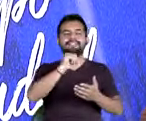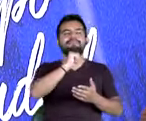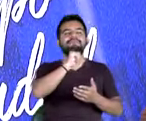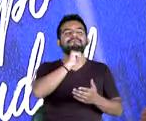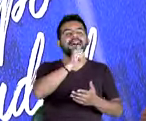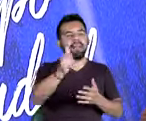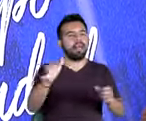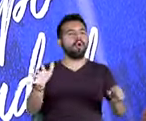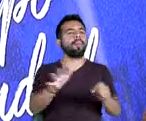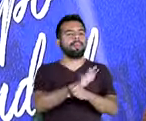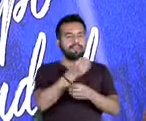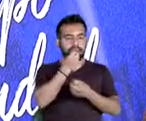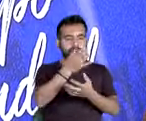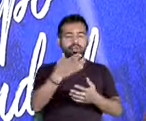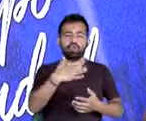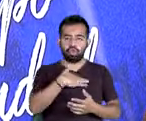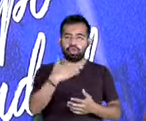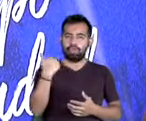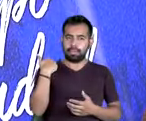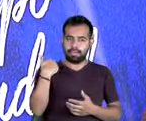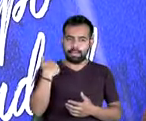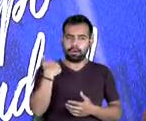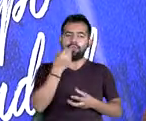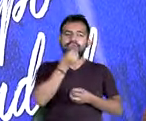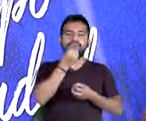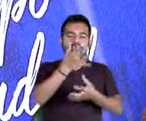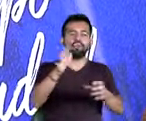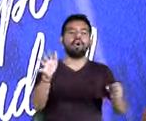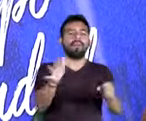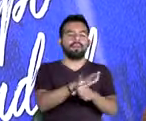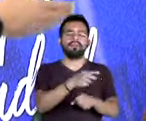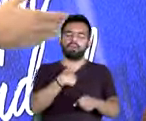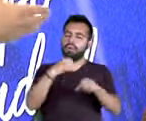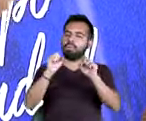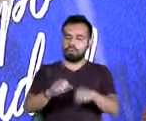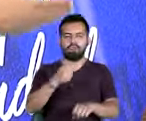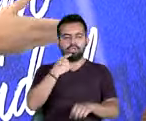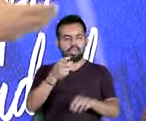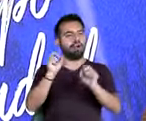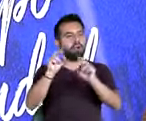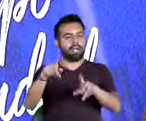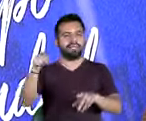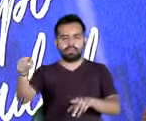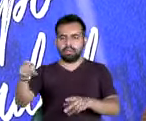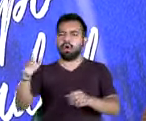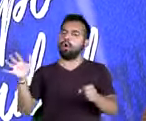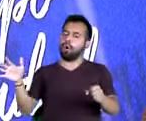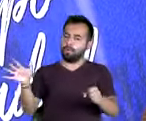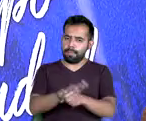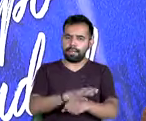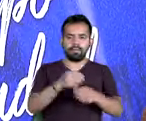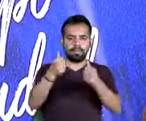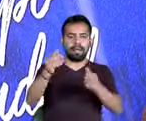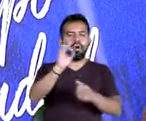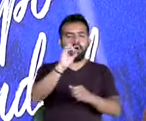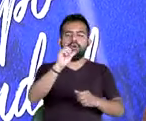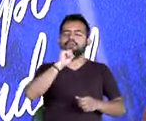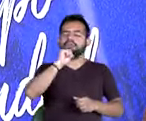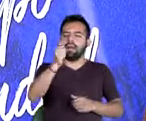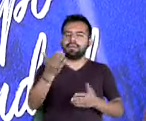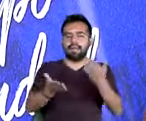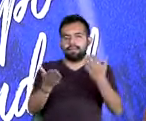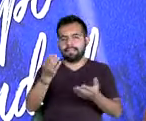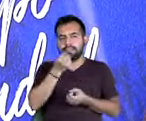incompleta. Cuando tenga la información incompleta, le podré decir si acaso fue real lo que nos dijeron o ha habido información